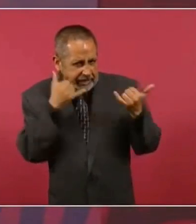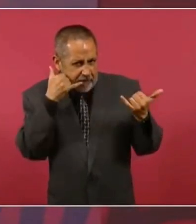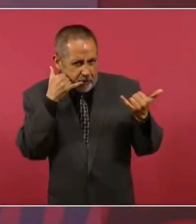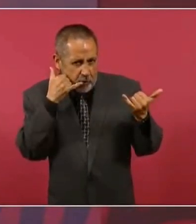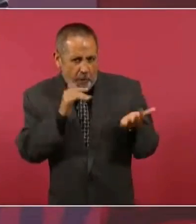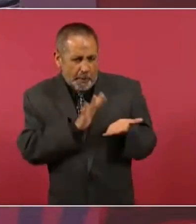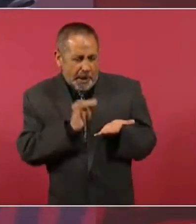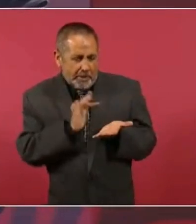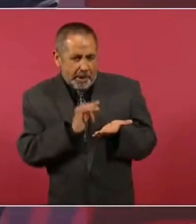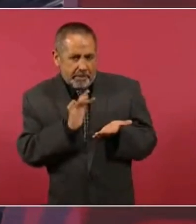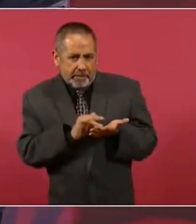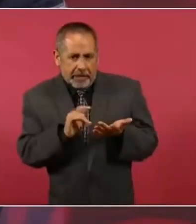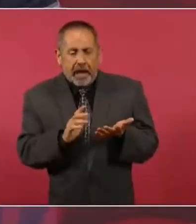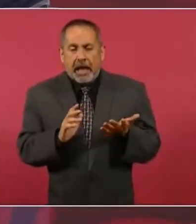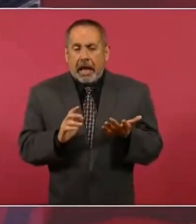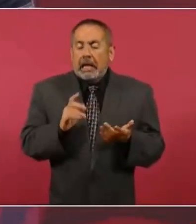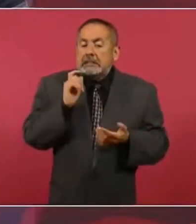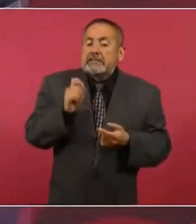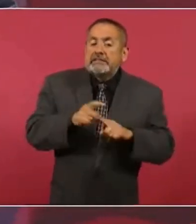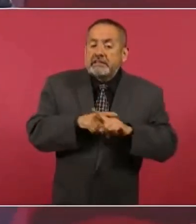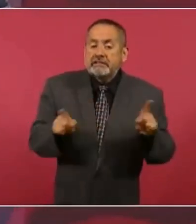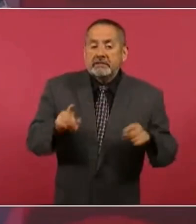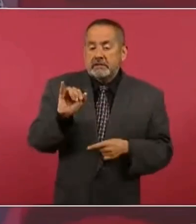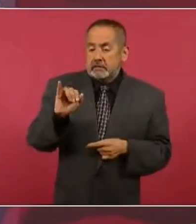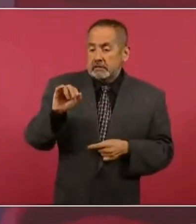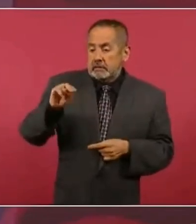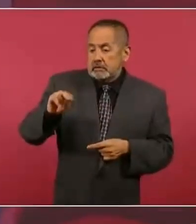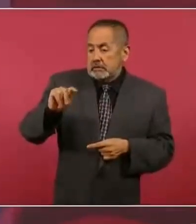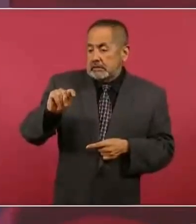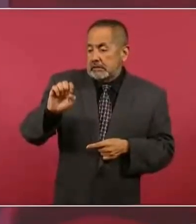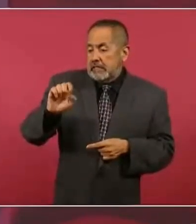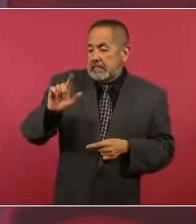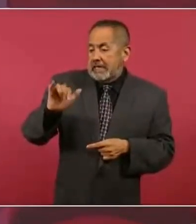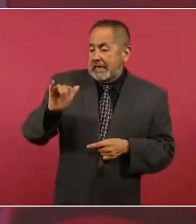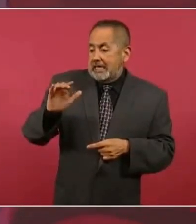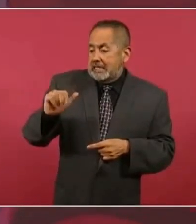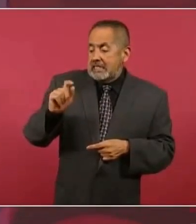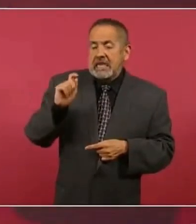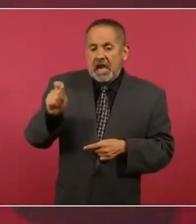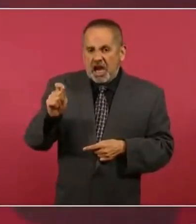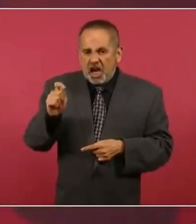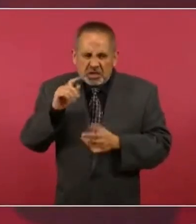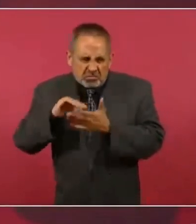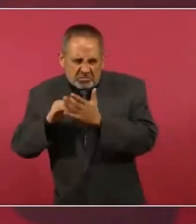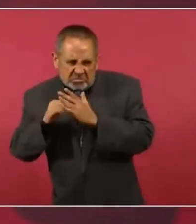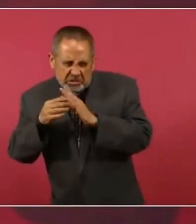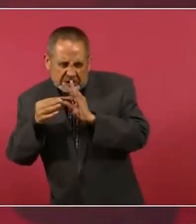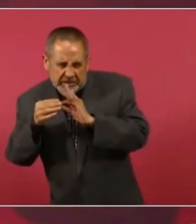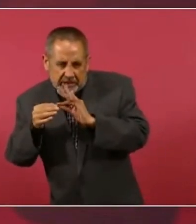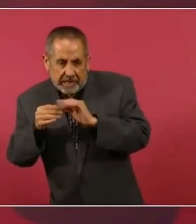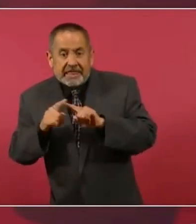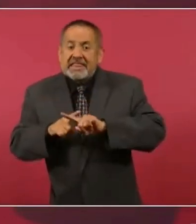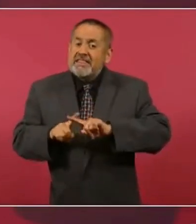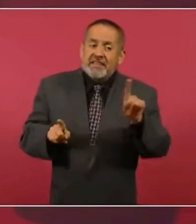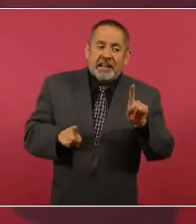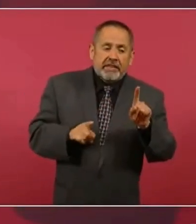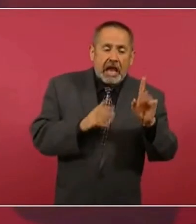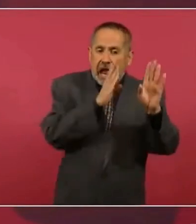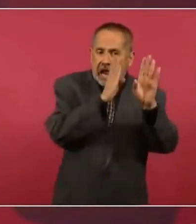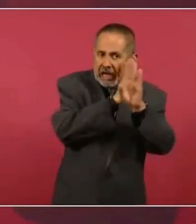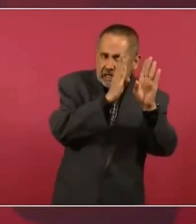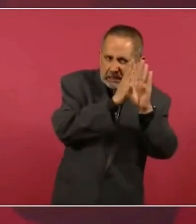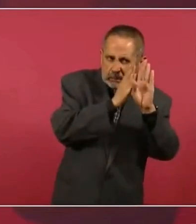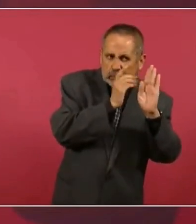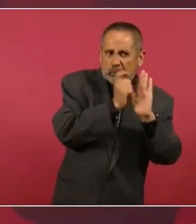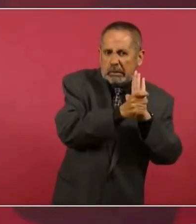entonces hablo de que una cosa es la inteligencia y otra cosa es el espionaje. El espionaje es lo que nos hacían a nosotros.